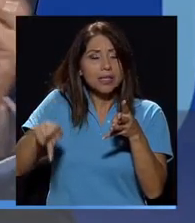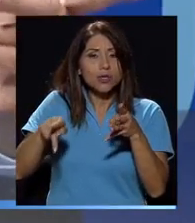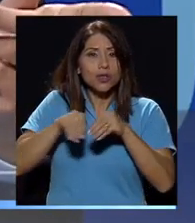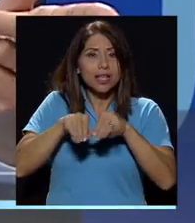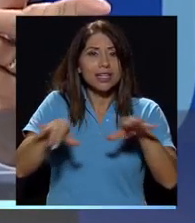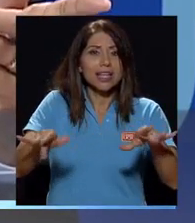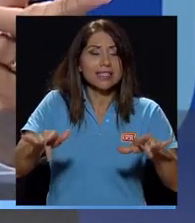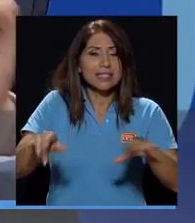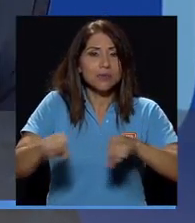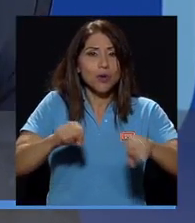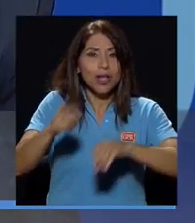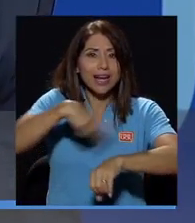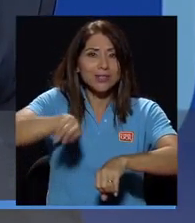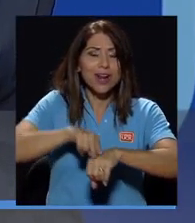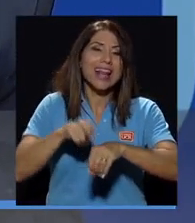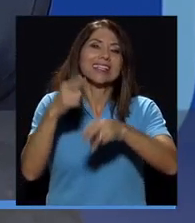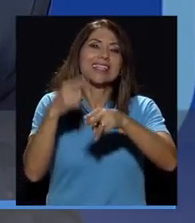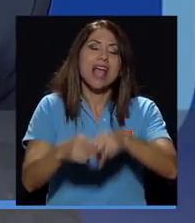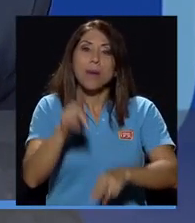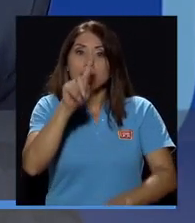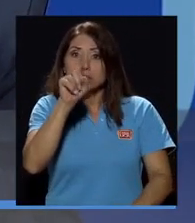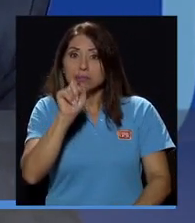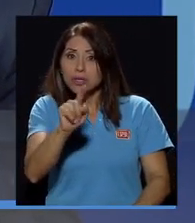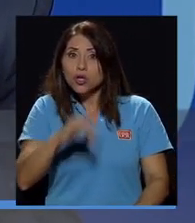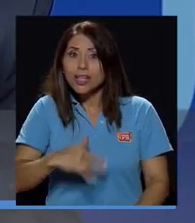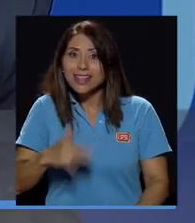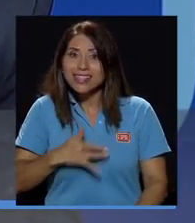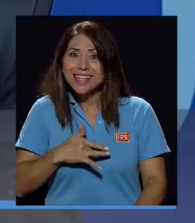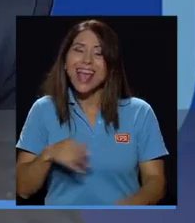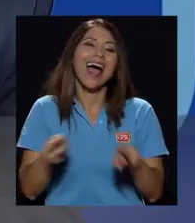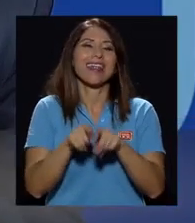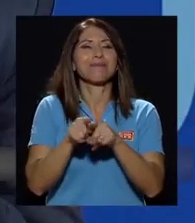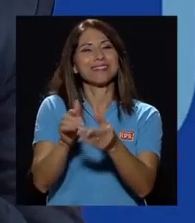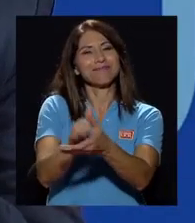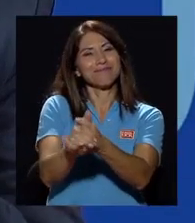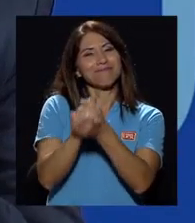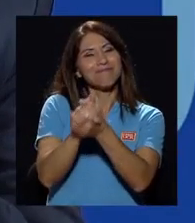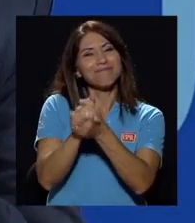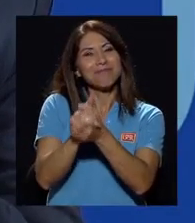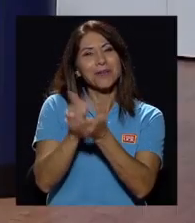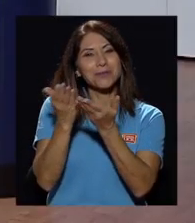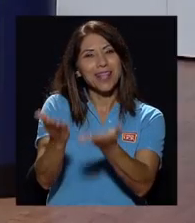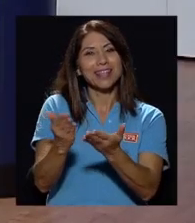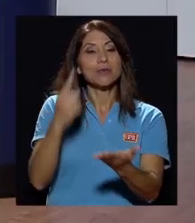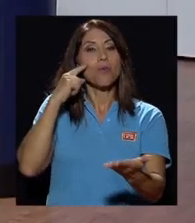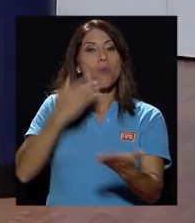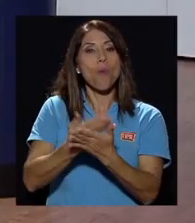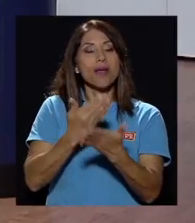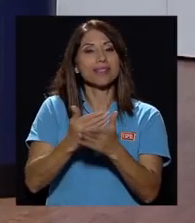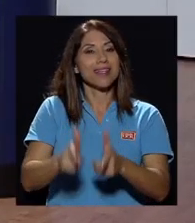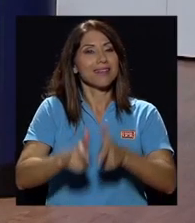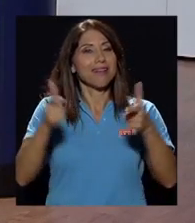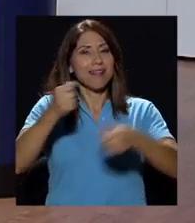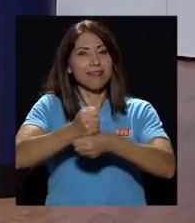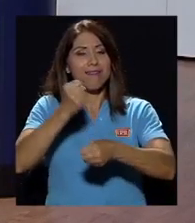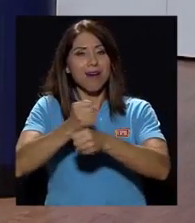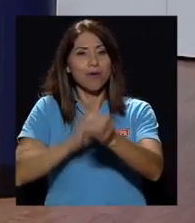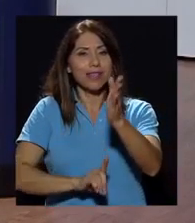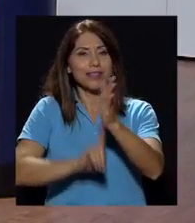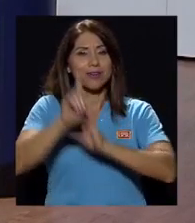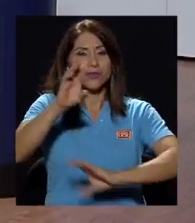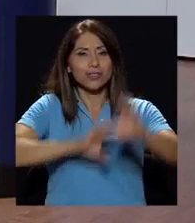lo sentiste y además quiero cerrar la entrevista felicitándolos a ustedes una muestra más del gran trabajo y el desarrollo científico que